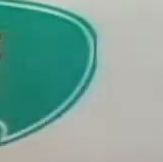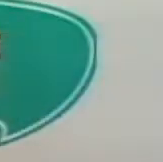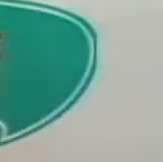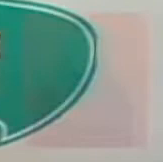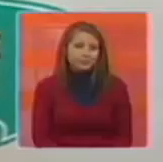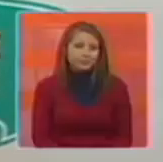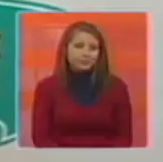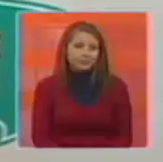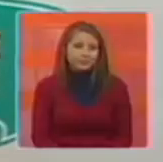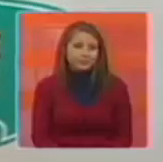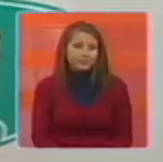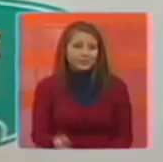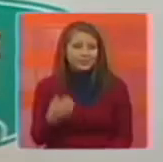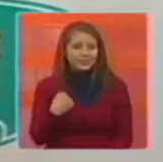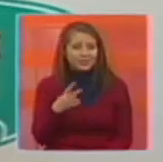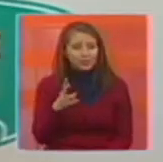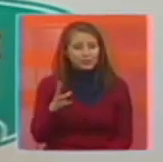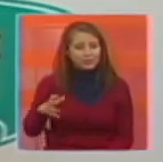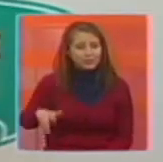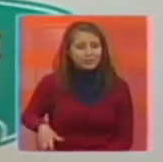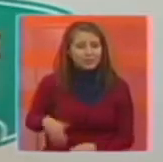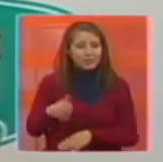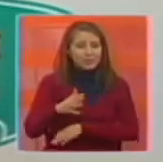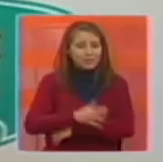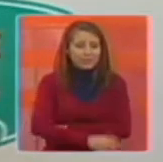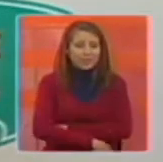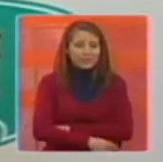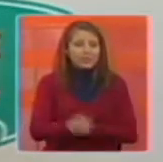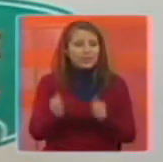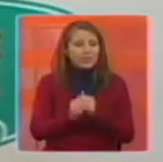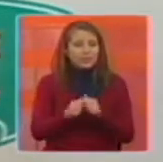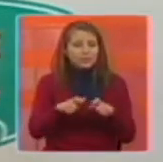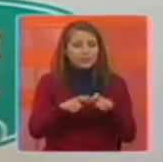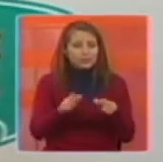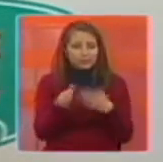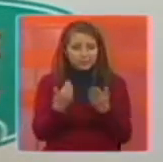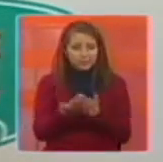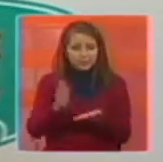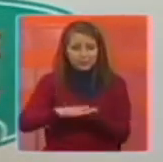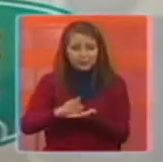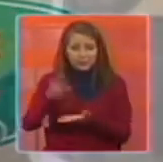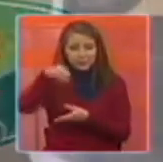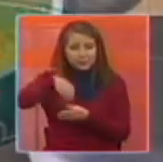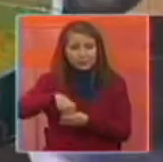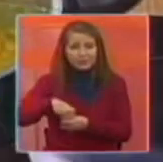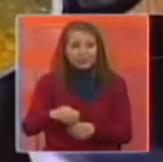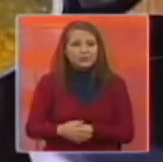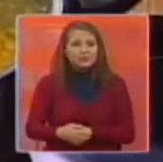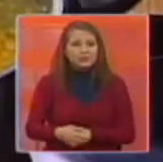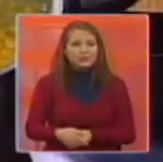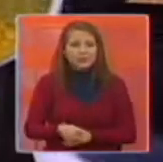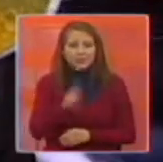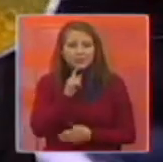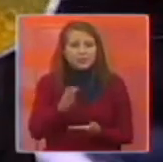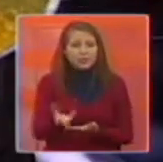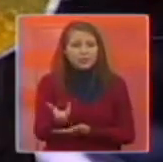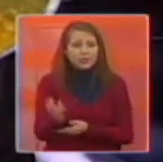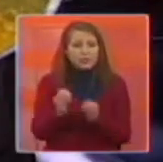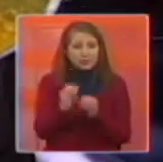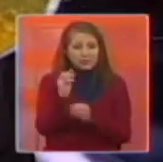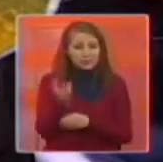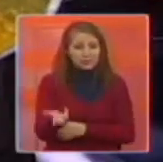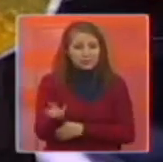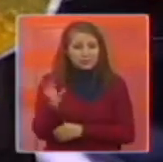Tengo dos piernitas con muslo. Las ven ahí. Ahí las vamos a dejar que se cocinen un ratitito.